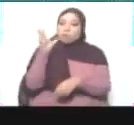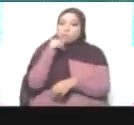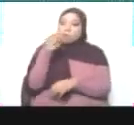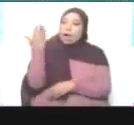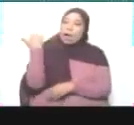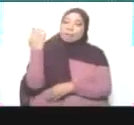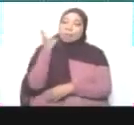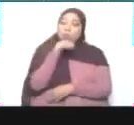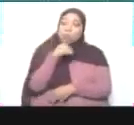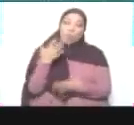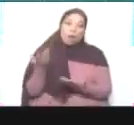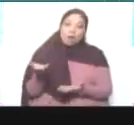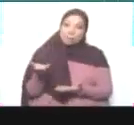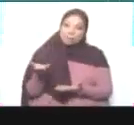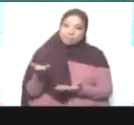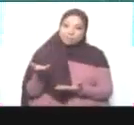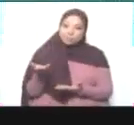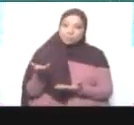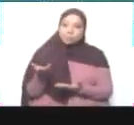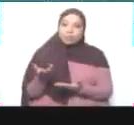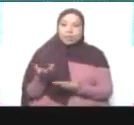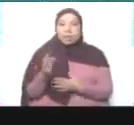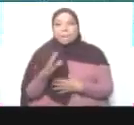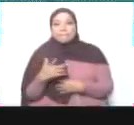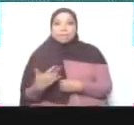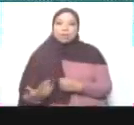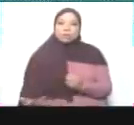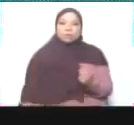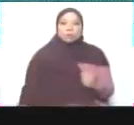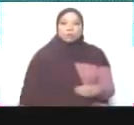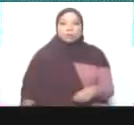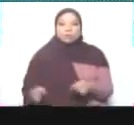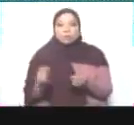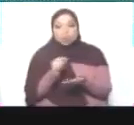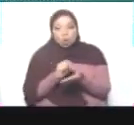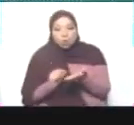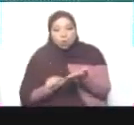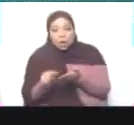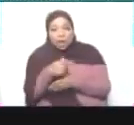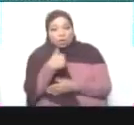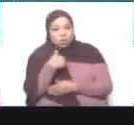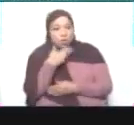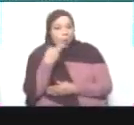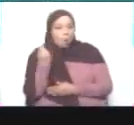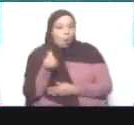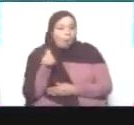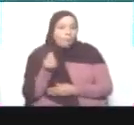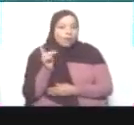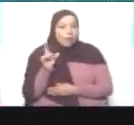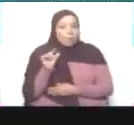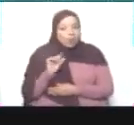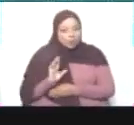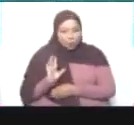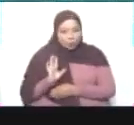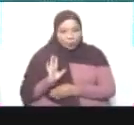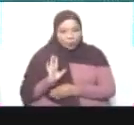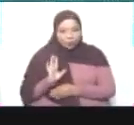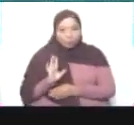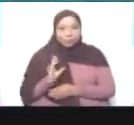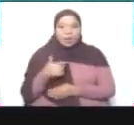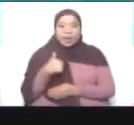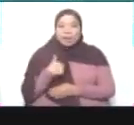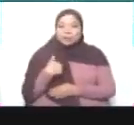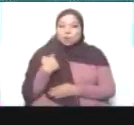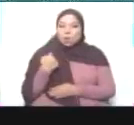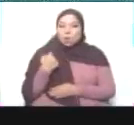hablaba de Ultraman, yo me iba, cuando usted dijo eso, yo me fui a lo supersónico, yo soy más acá. Imagínate. Entonces,